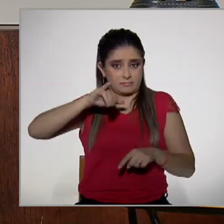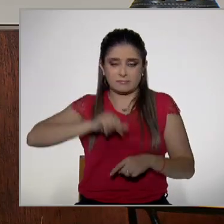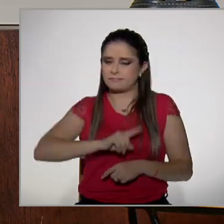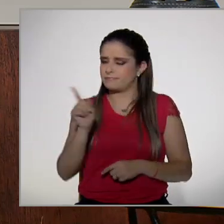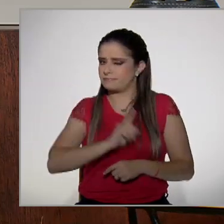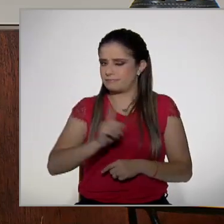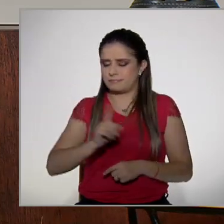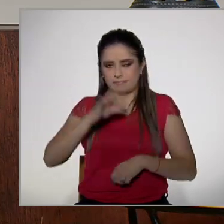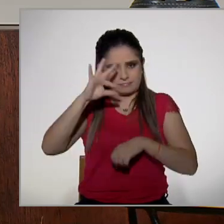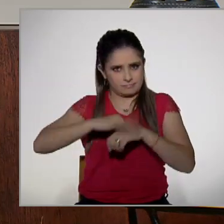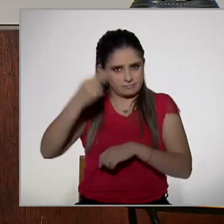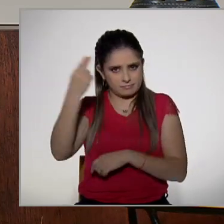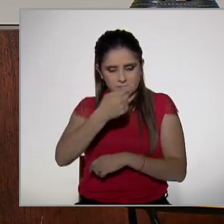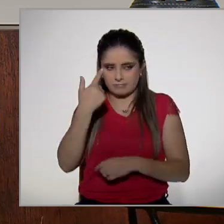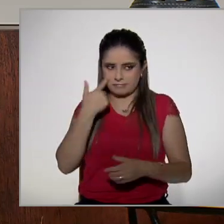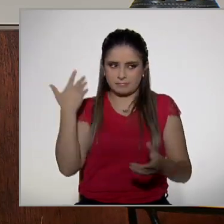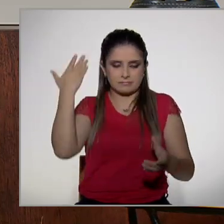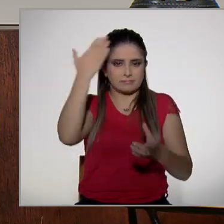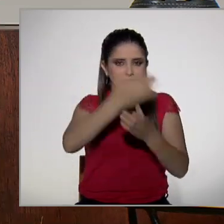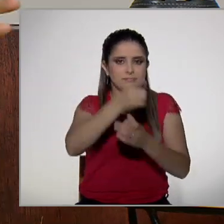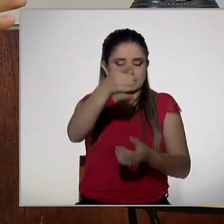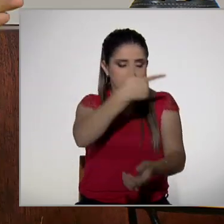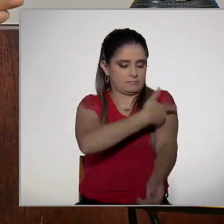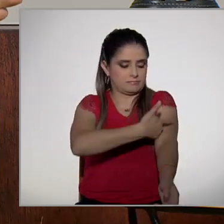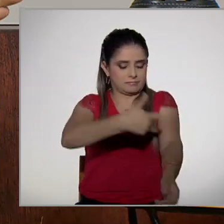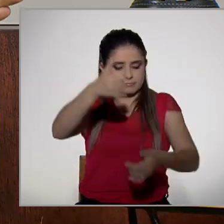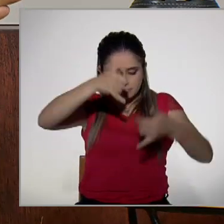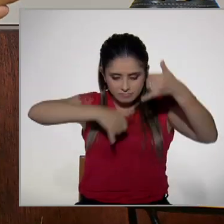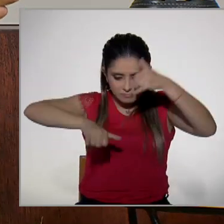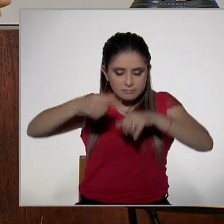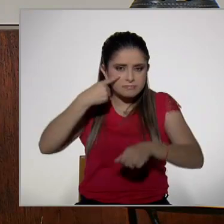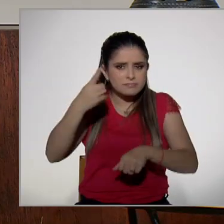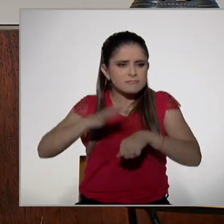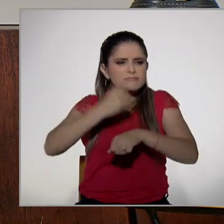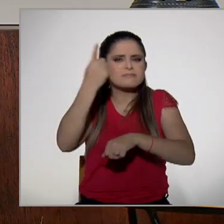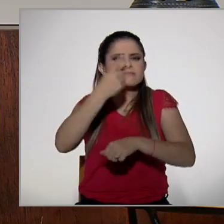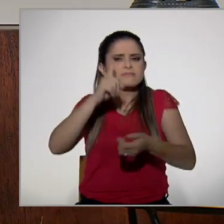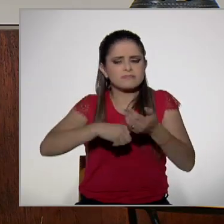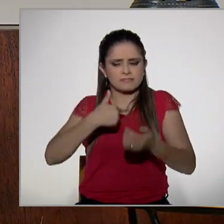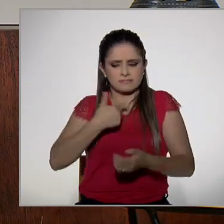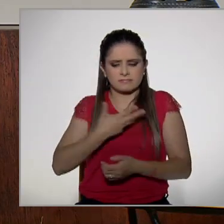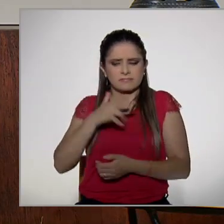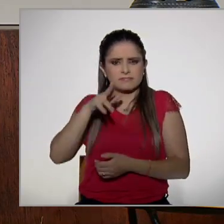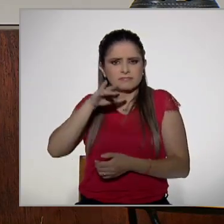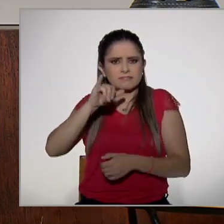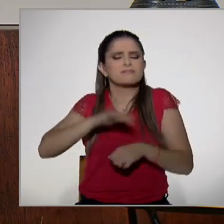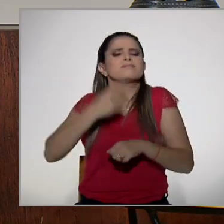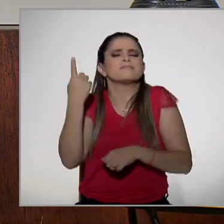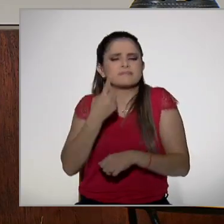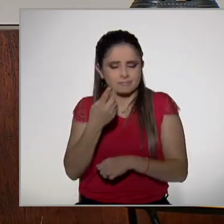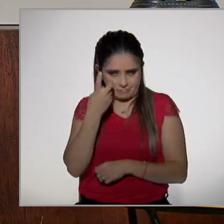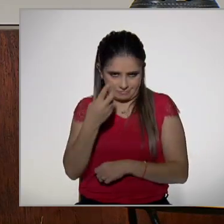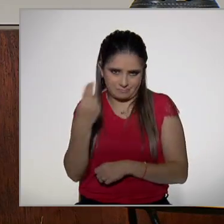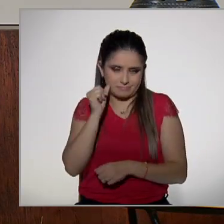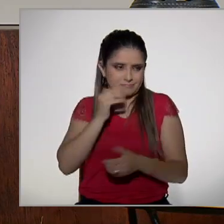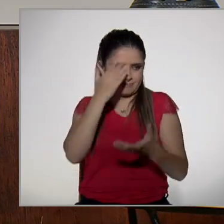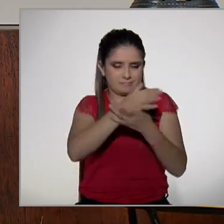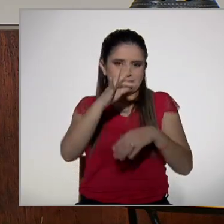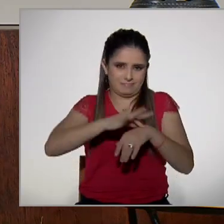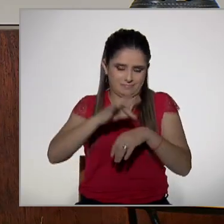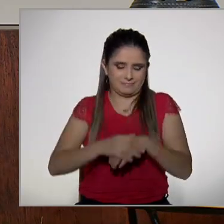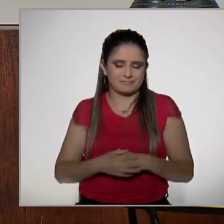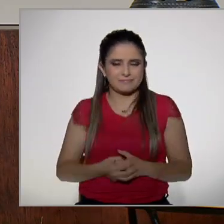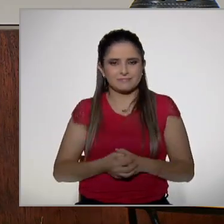si tienes datos de anemia y el médico toma las riendas para ver para dónde vamos a hacer un corte y regresamos para ver esos requerimientos no se